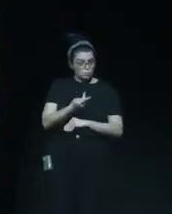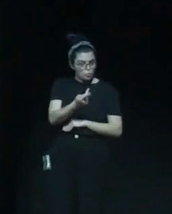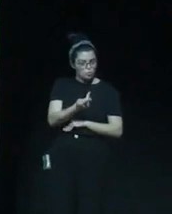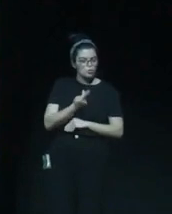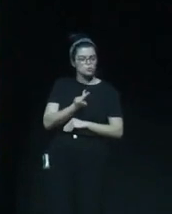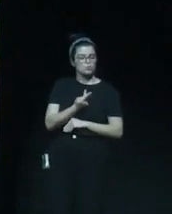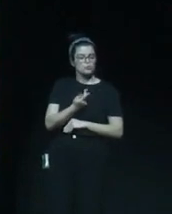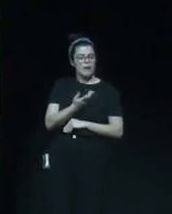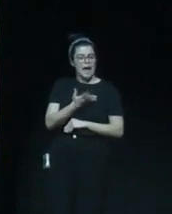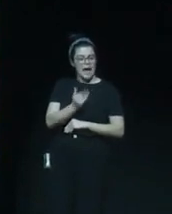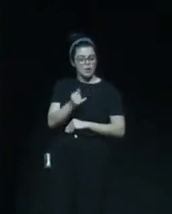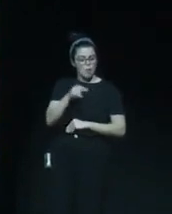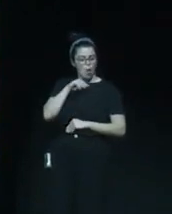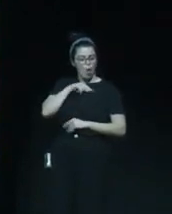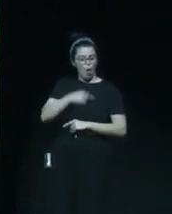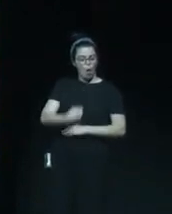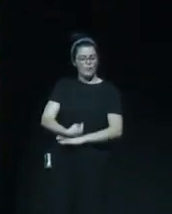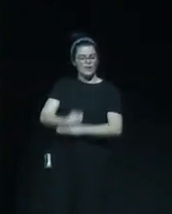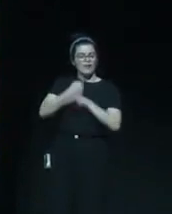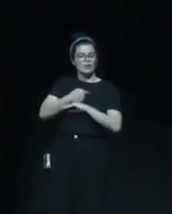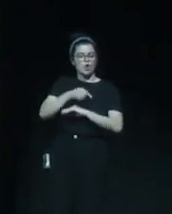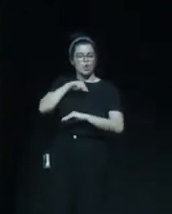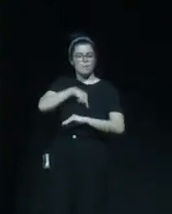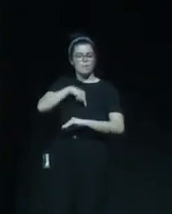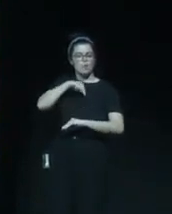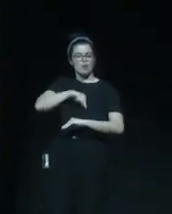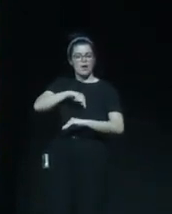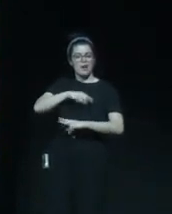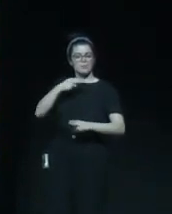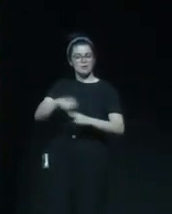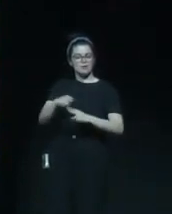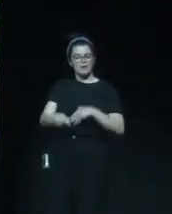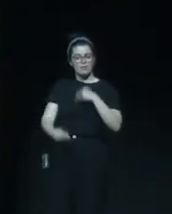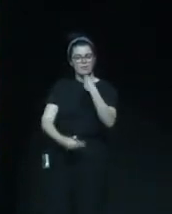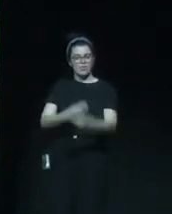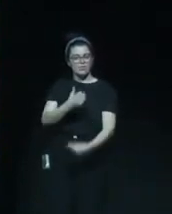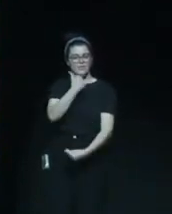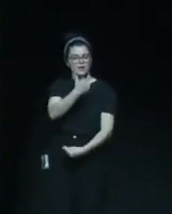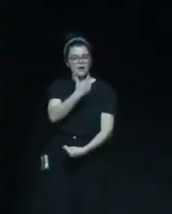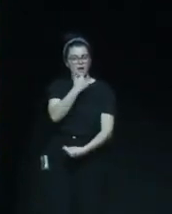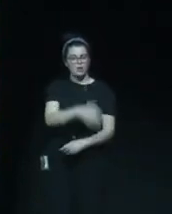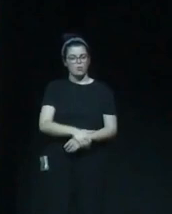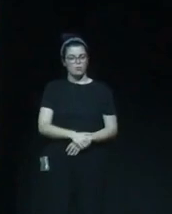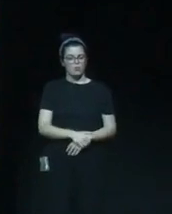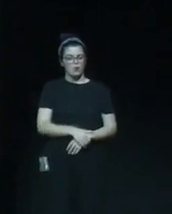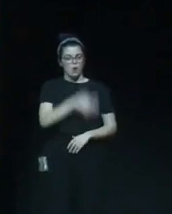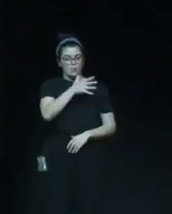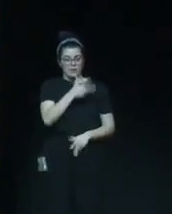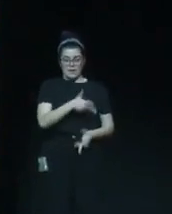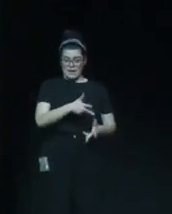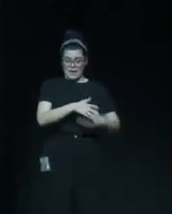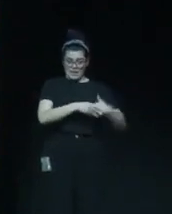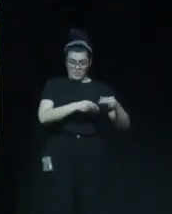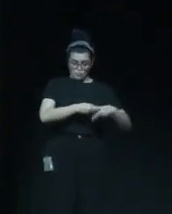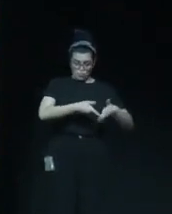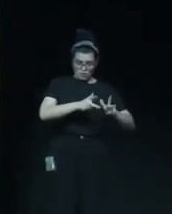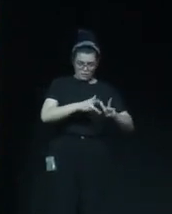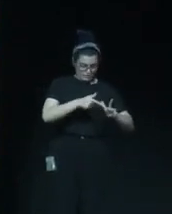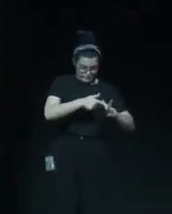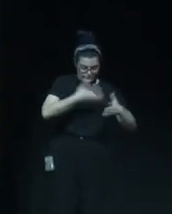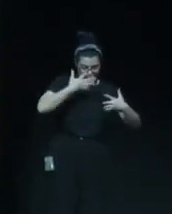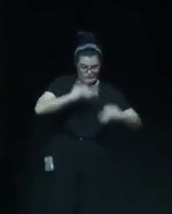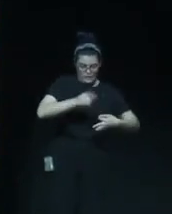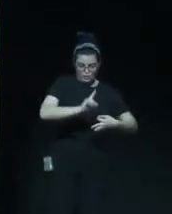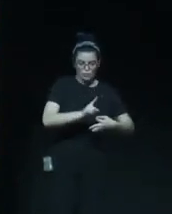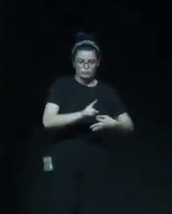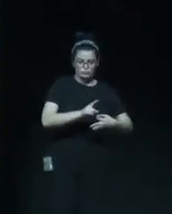la obligación moral y política de hacer algo porque la democracia que no está hecha se haga